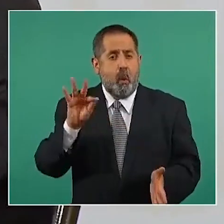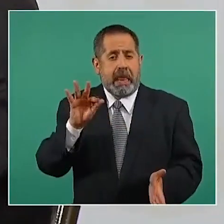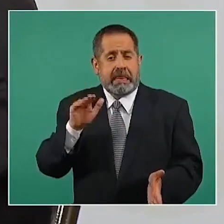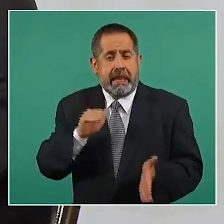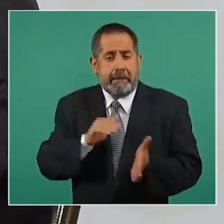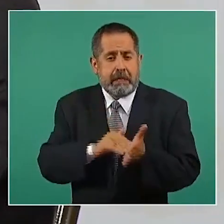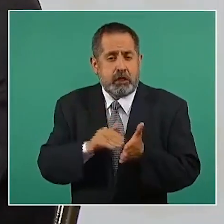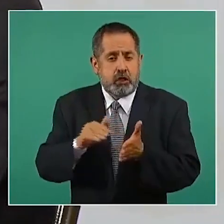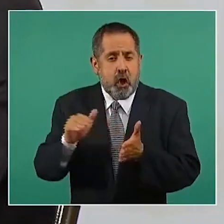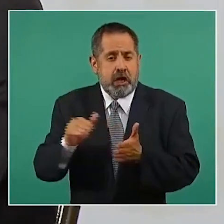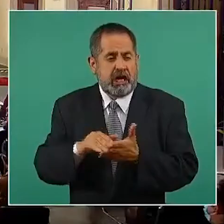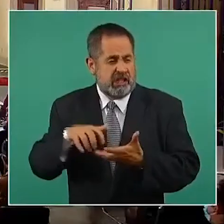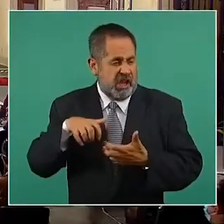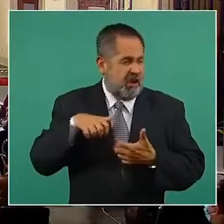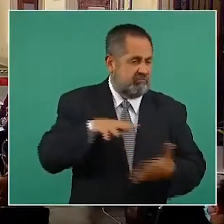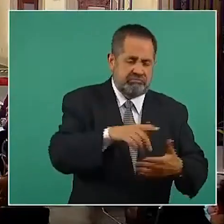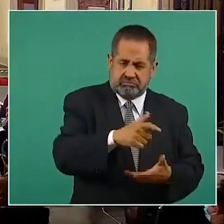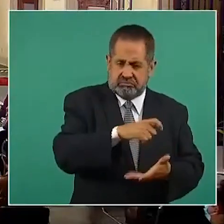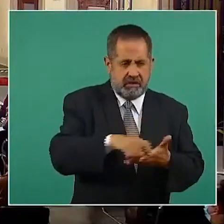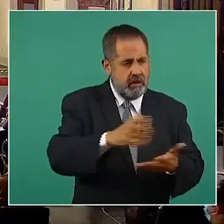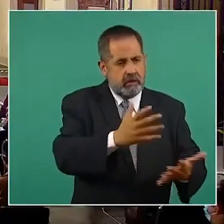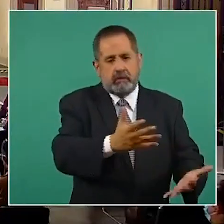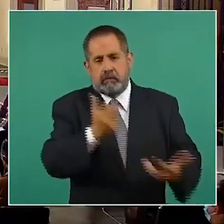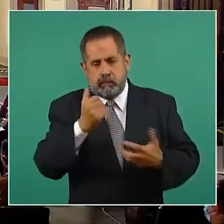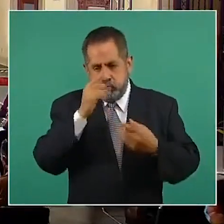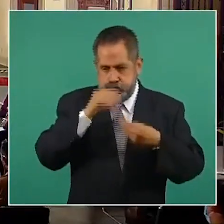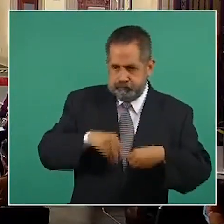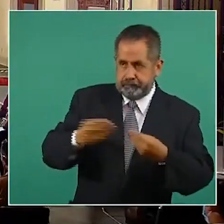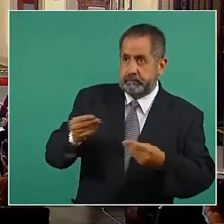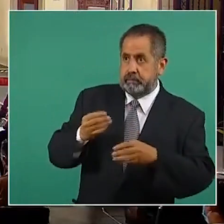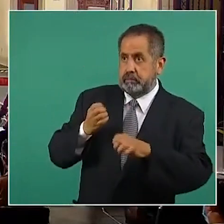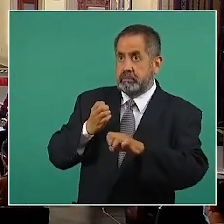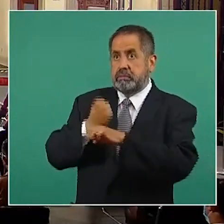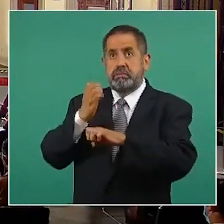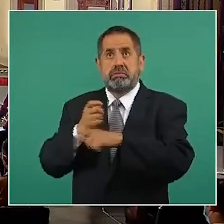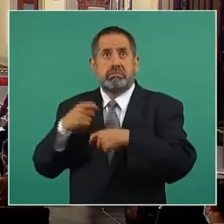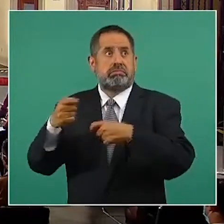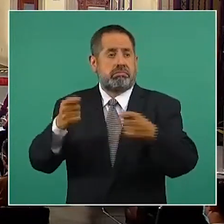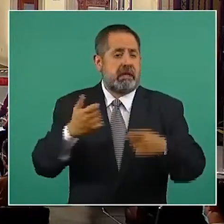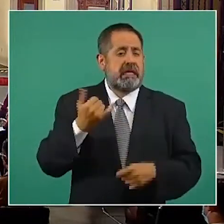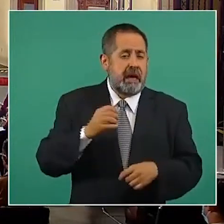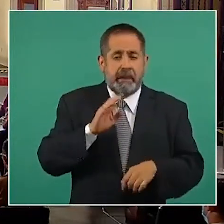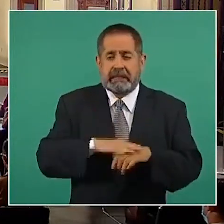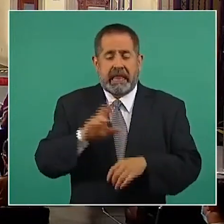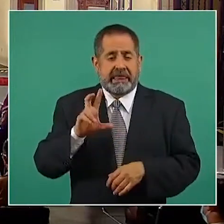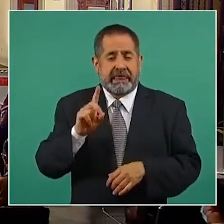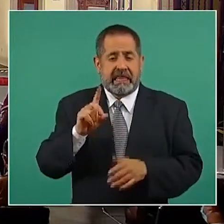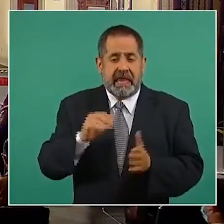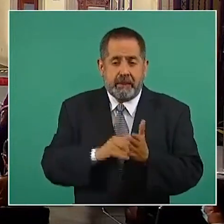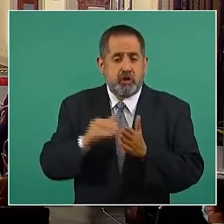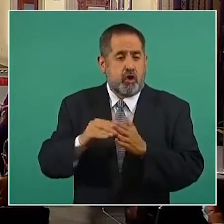millones fueron comprados para las entidades federativas y más de 30 millones para